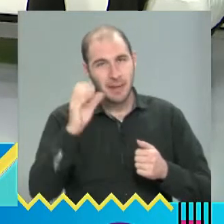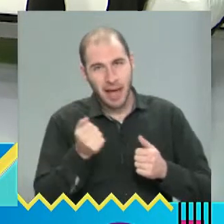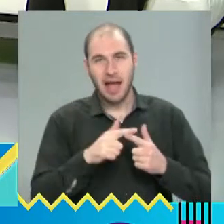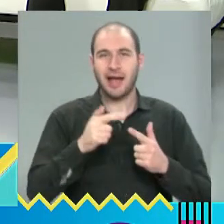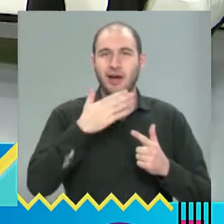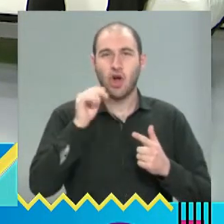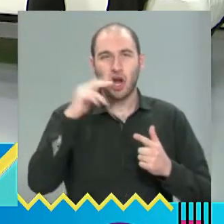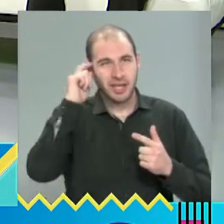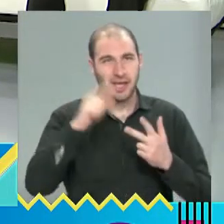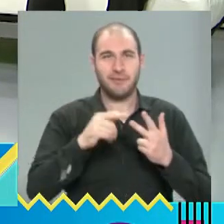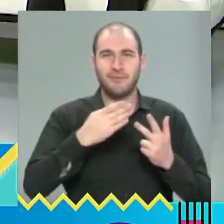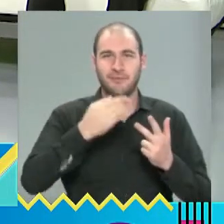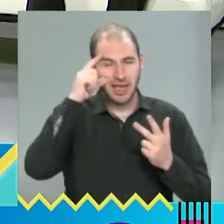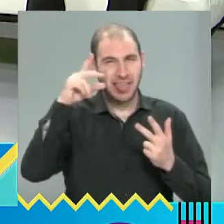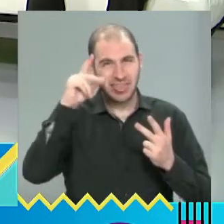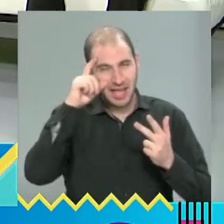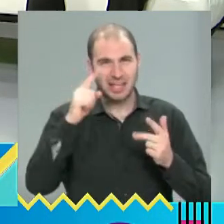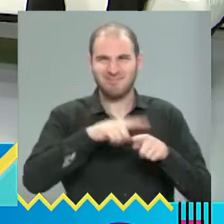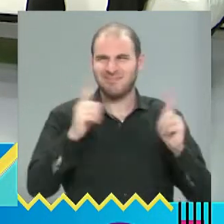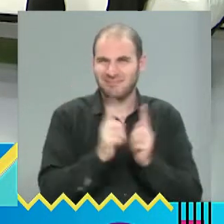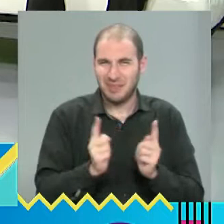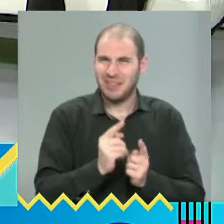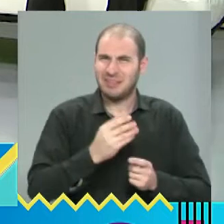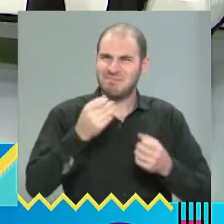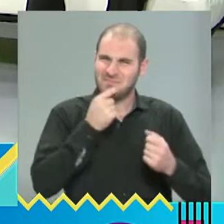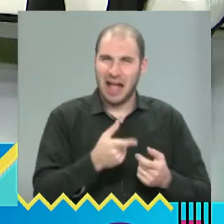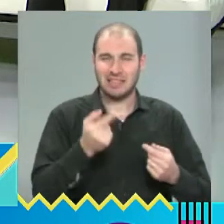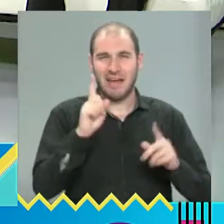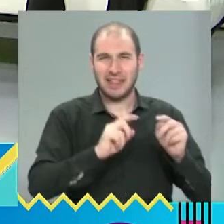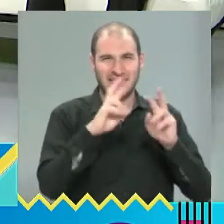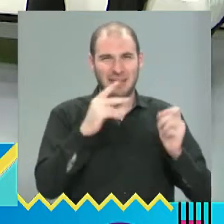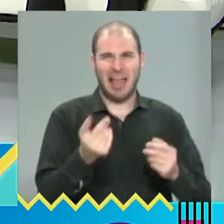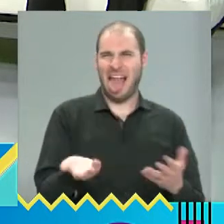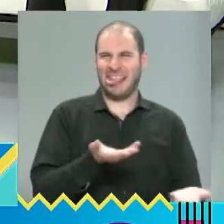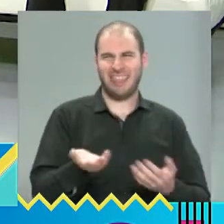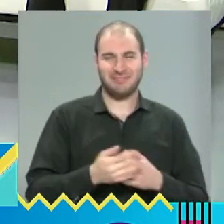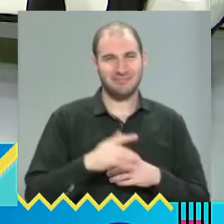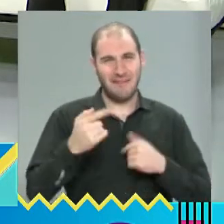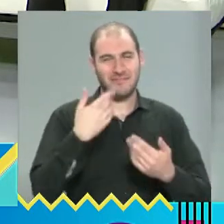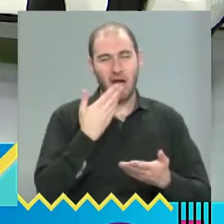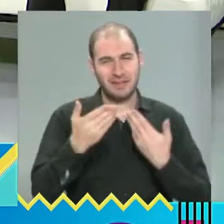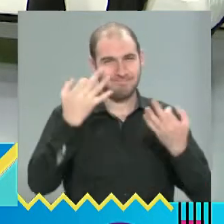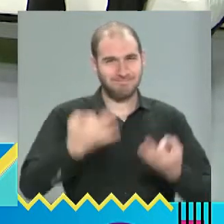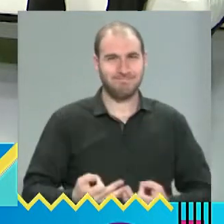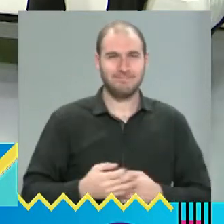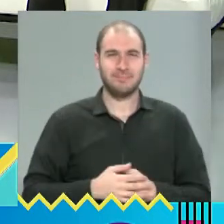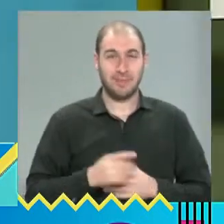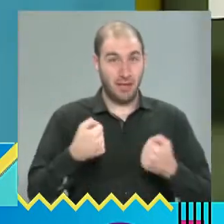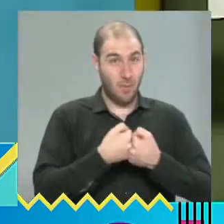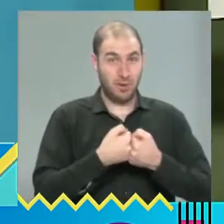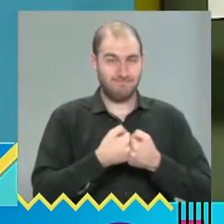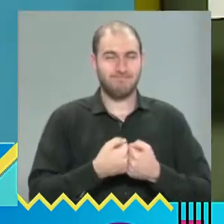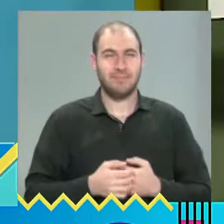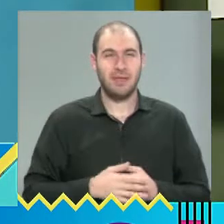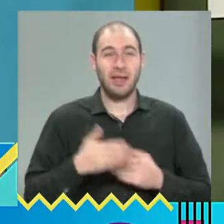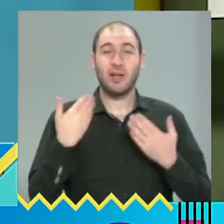Jorge, Fede, más... ¿Les parece? Para hacerlo más ameno, porque a veces el tema no es tan ameno, entonces hagámoslo nosotros. Estamos de acuerdo. ¿Estamos de acuerdo?